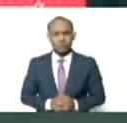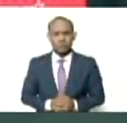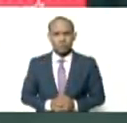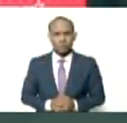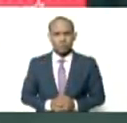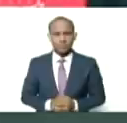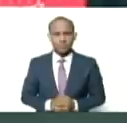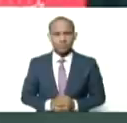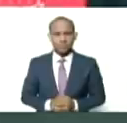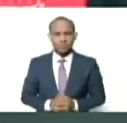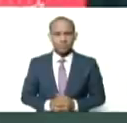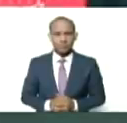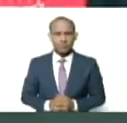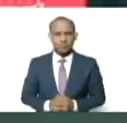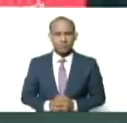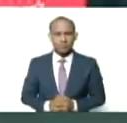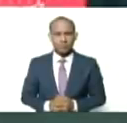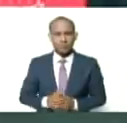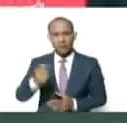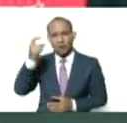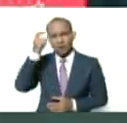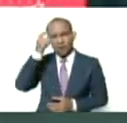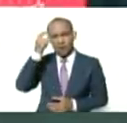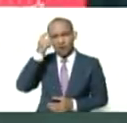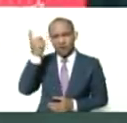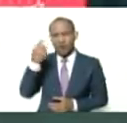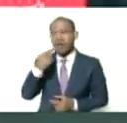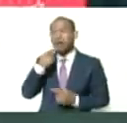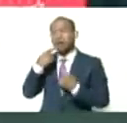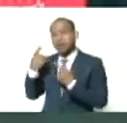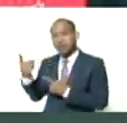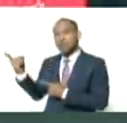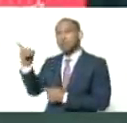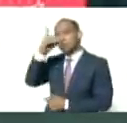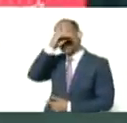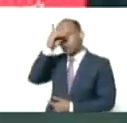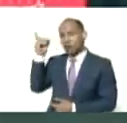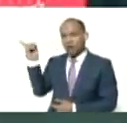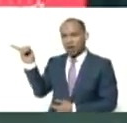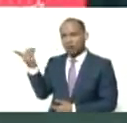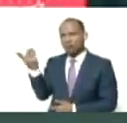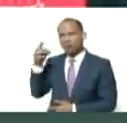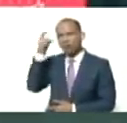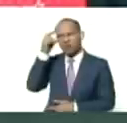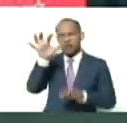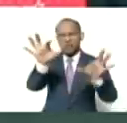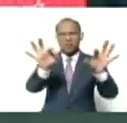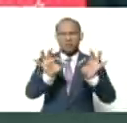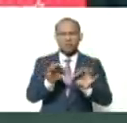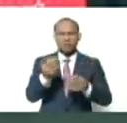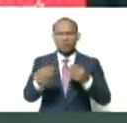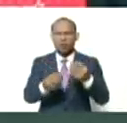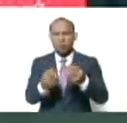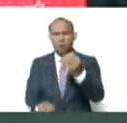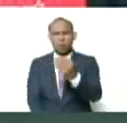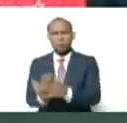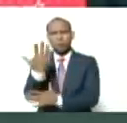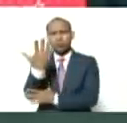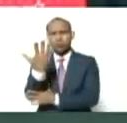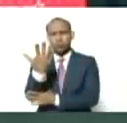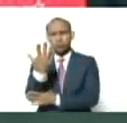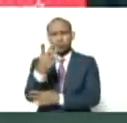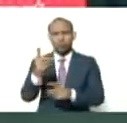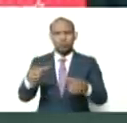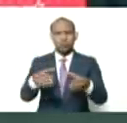nombre. La emisión del cheque fue... La fecha, dice Diosdado, que la fecha que ellos toman como la fecha fundacional de